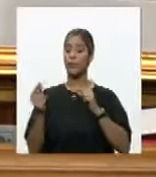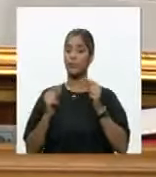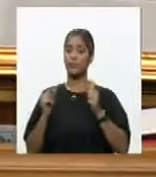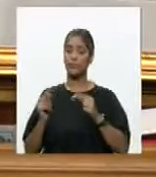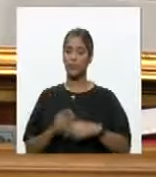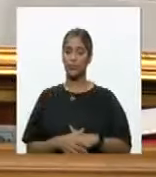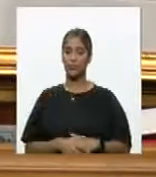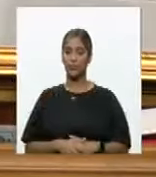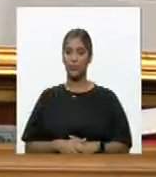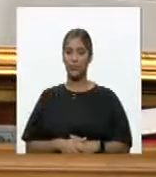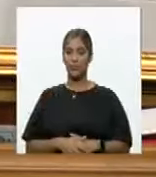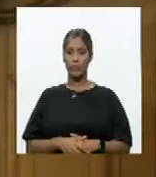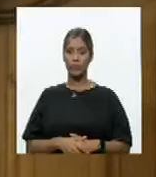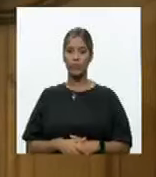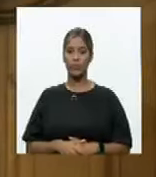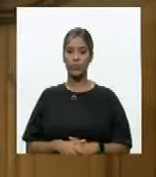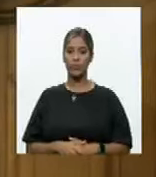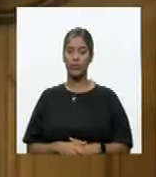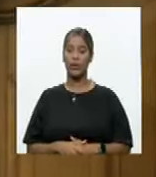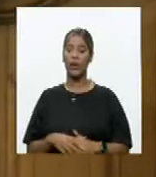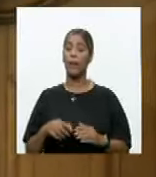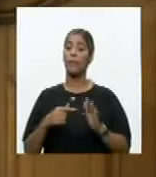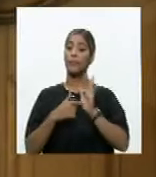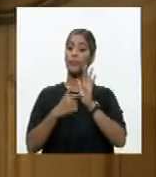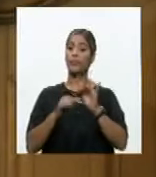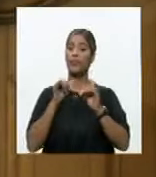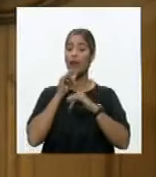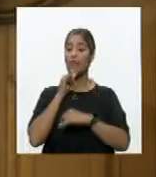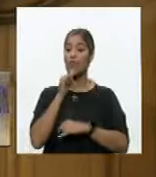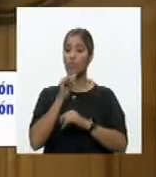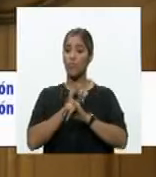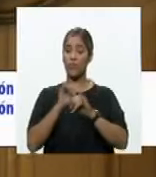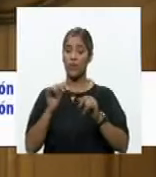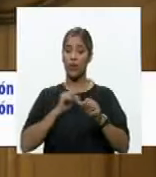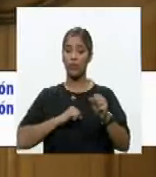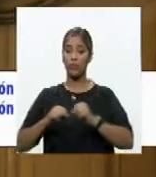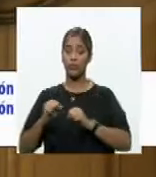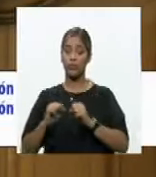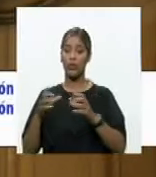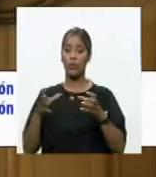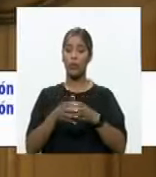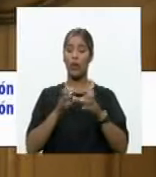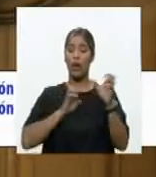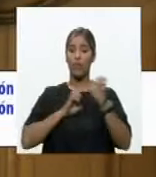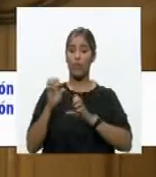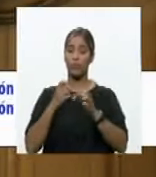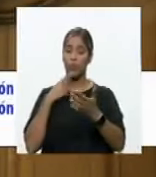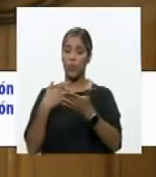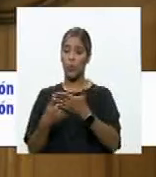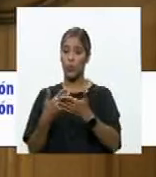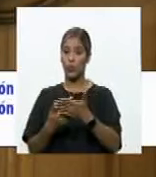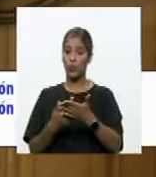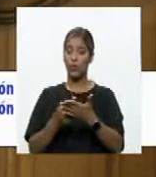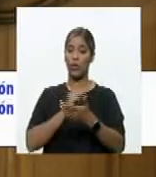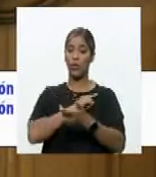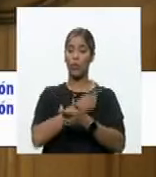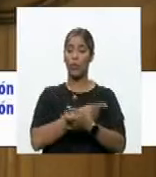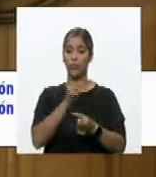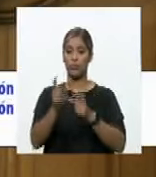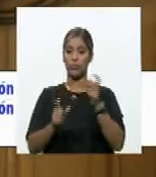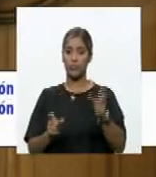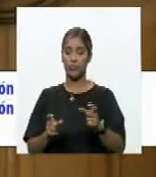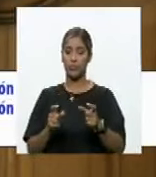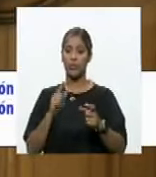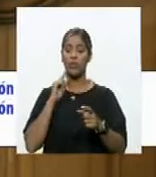día, ciudadana secretaria. Presentación del informe final de gestión del Comité de Evaluación de Postulaciones del Poder Ciudadano